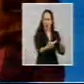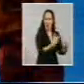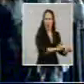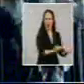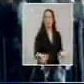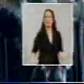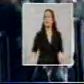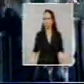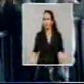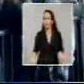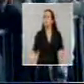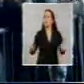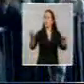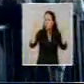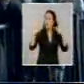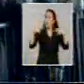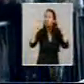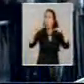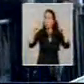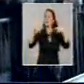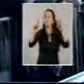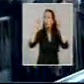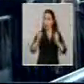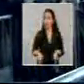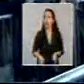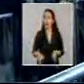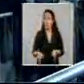El turismo,